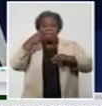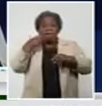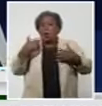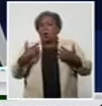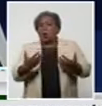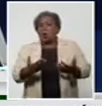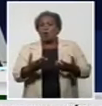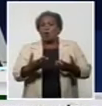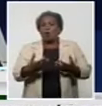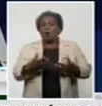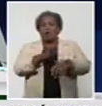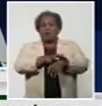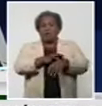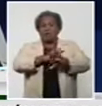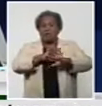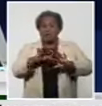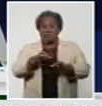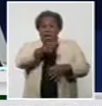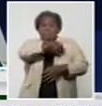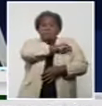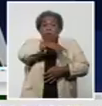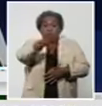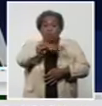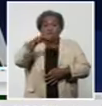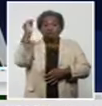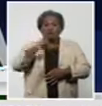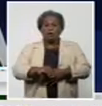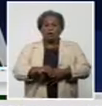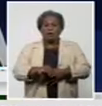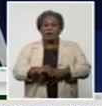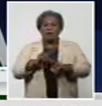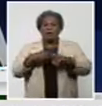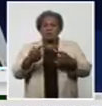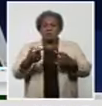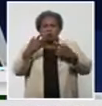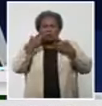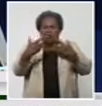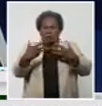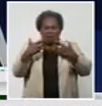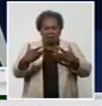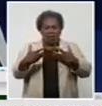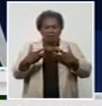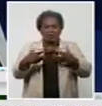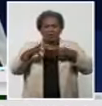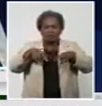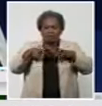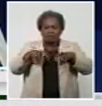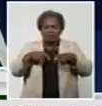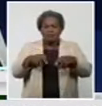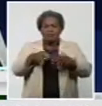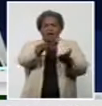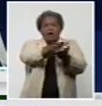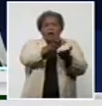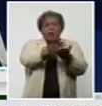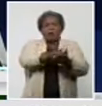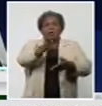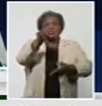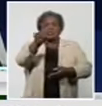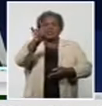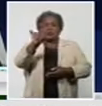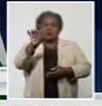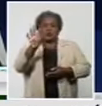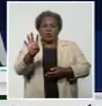creo que ya nuestra población tiene cultura de por qué es importante esto. Se acumulan 194.